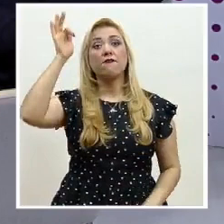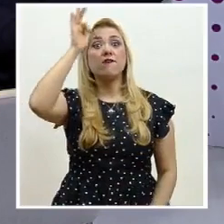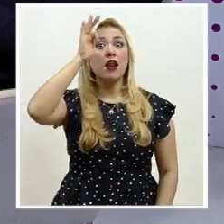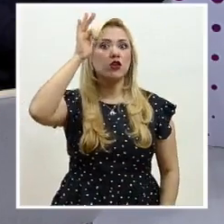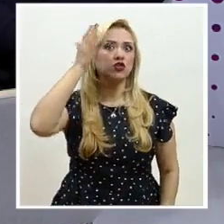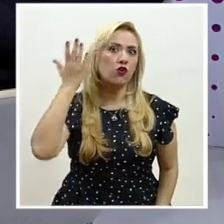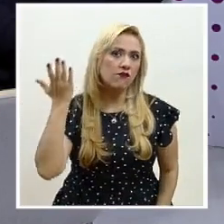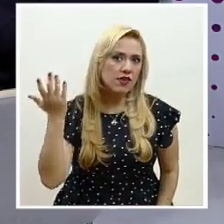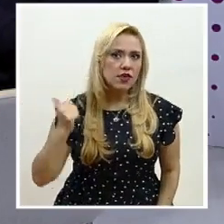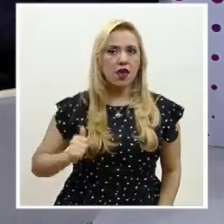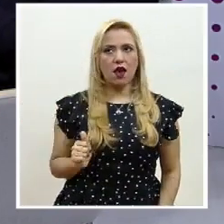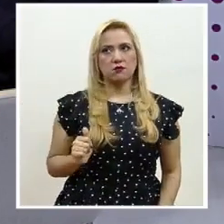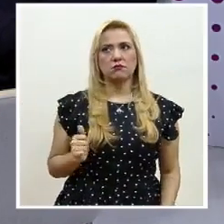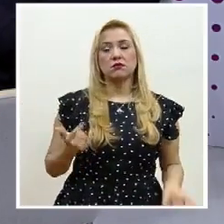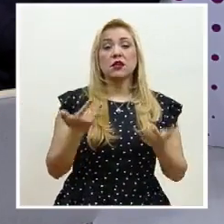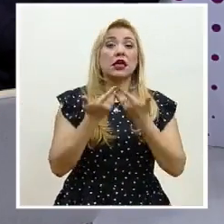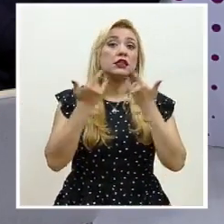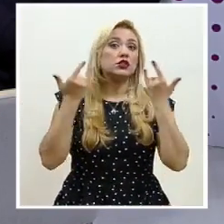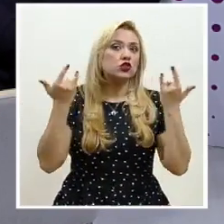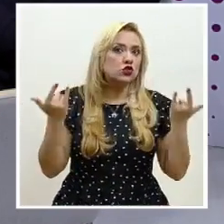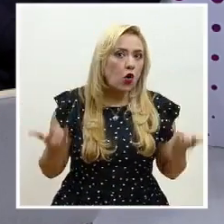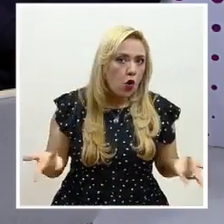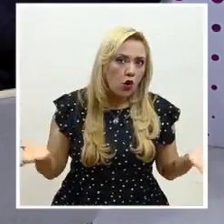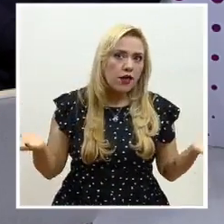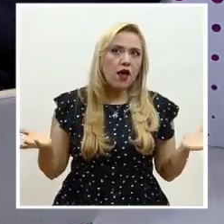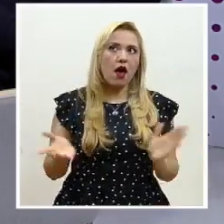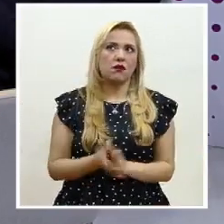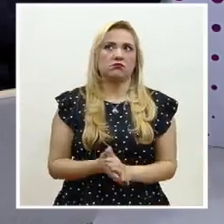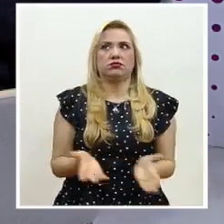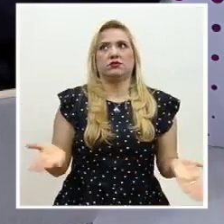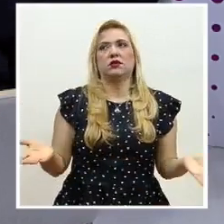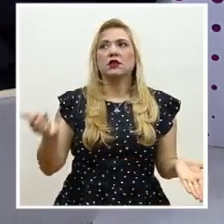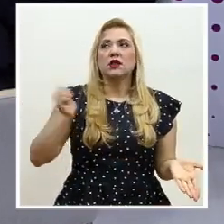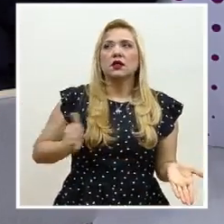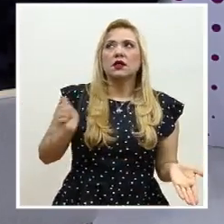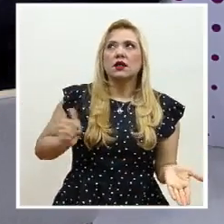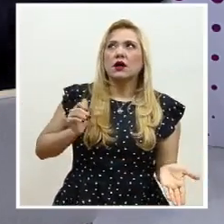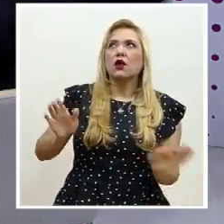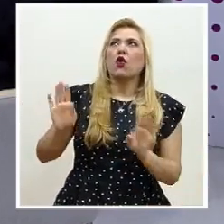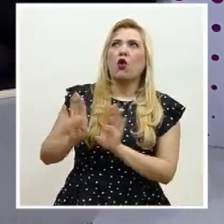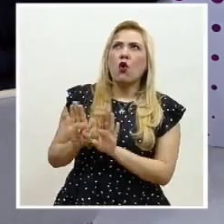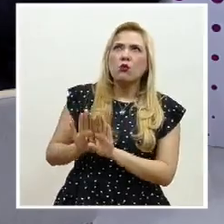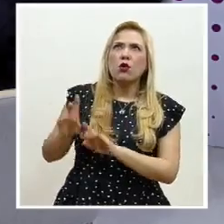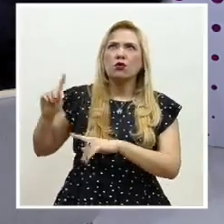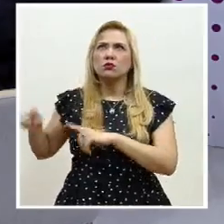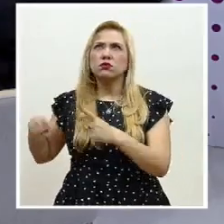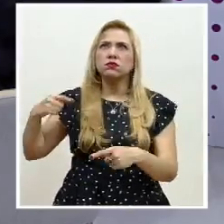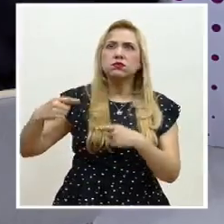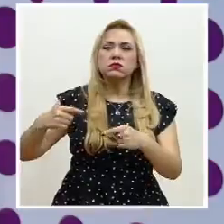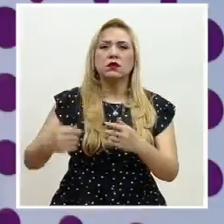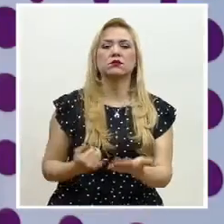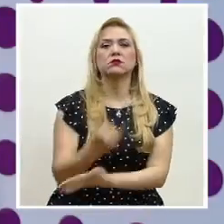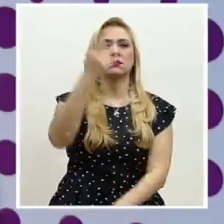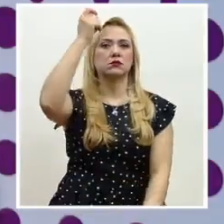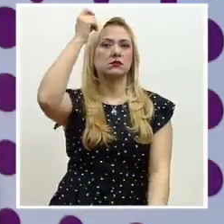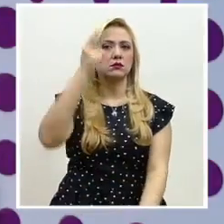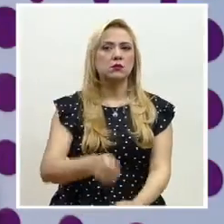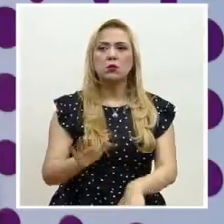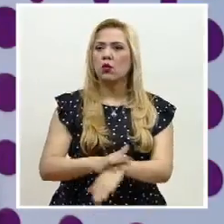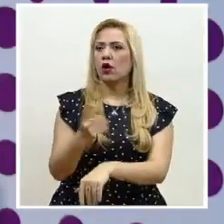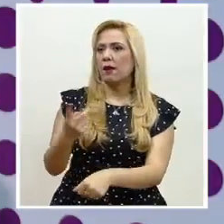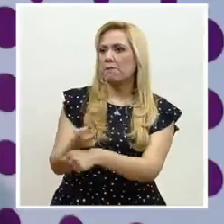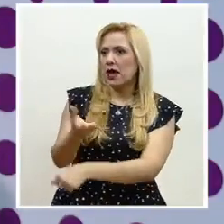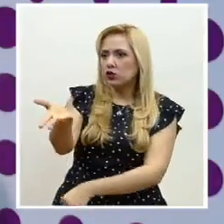ejemplo, la historia, por ejemplo, muy importante para dar una sentencia estructural, constructiva, a través de qué está pasando,